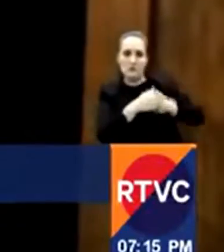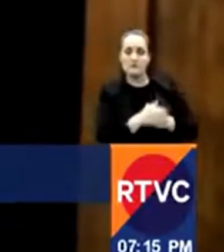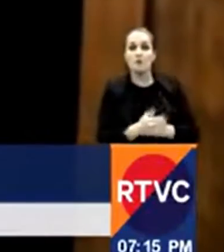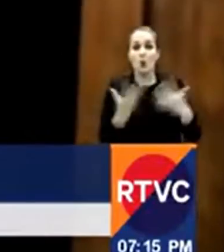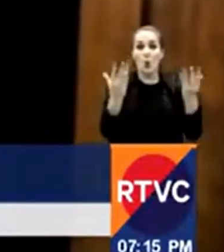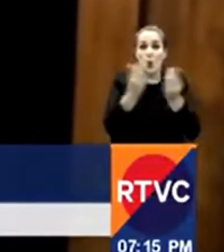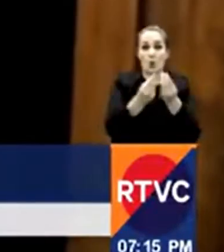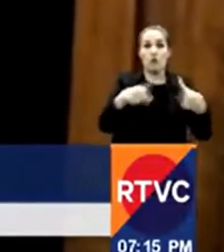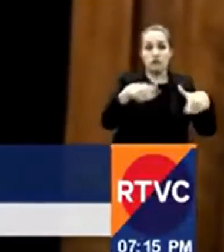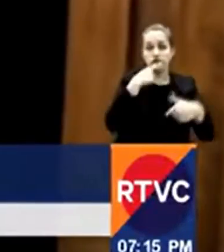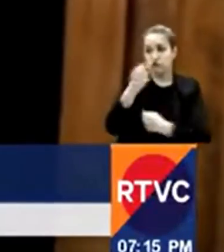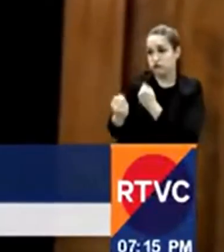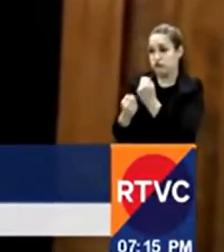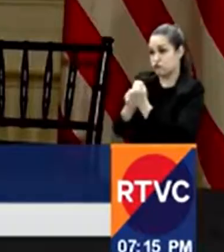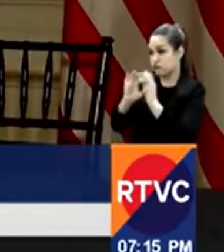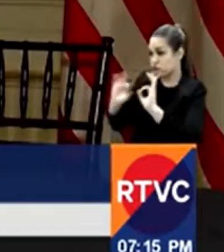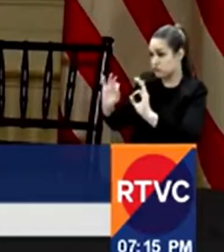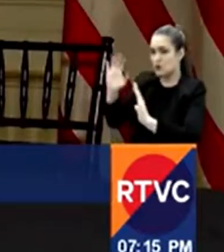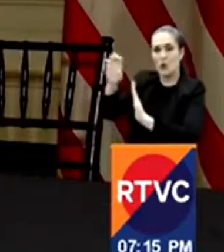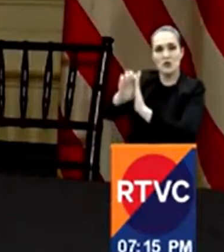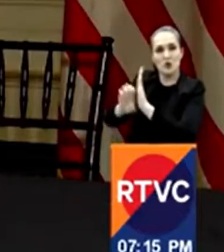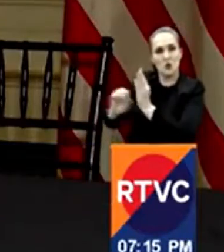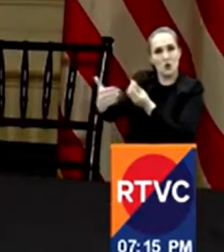al Estatuto Temporal de Protección.